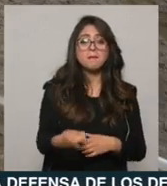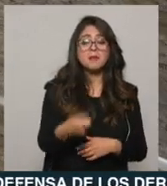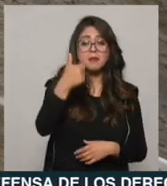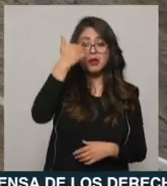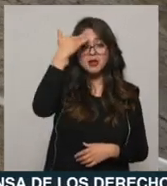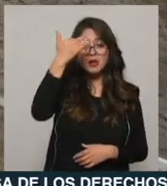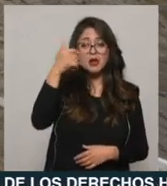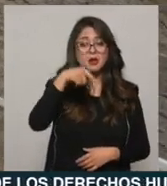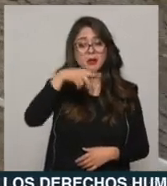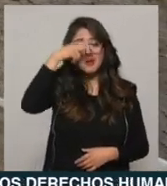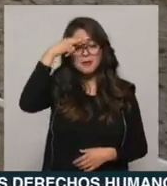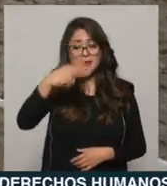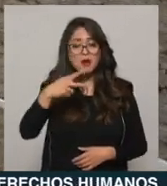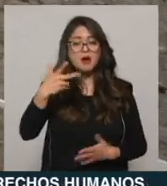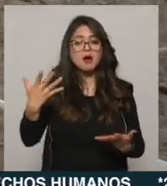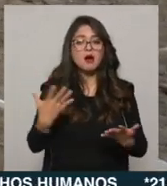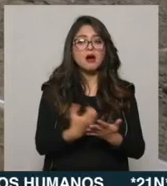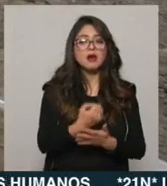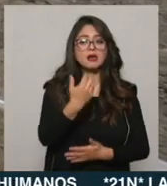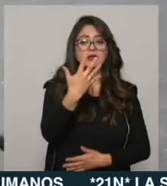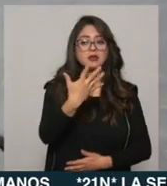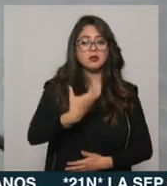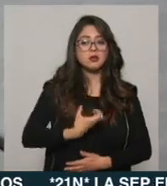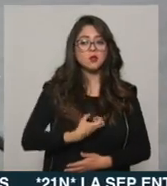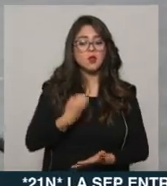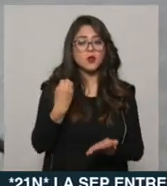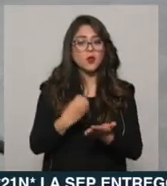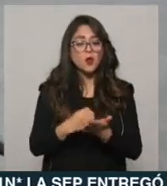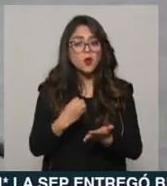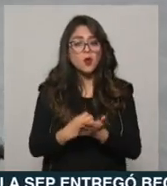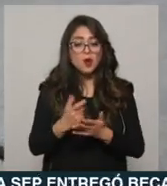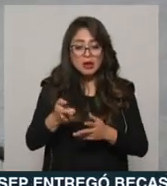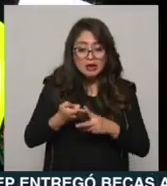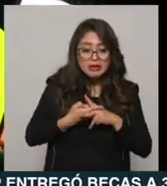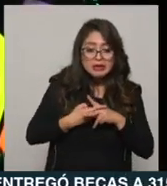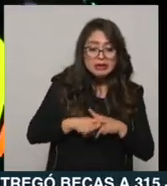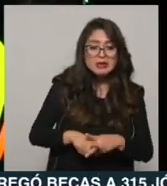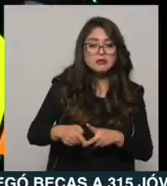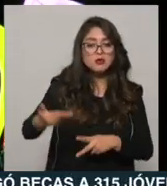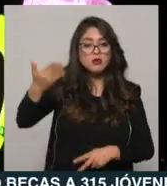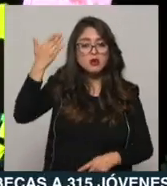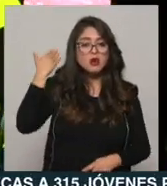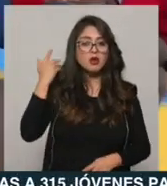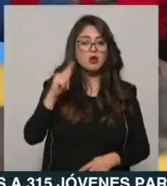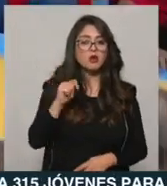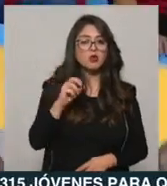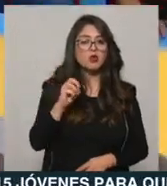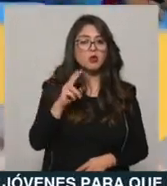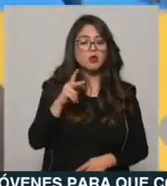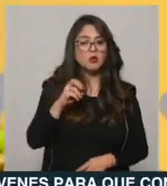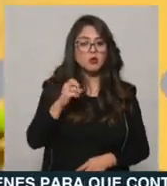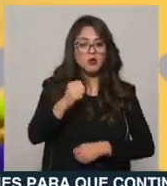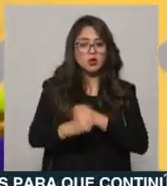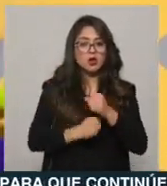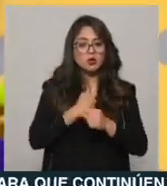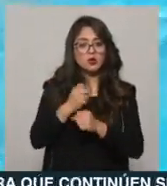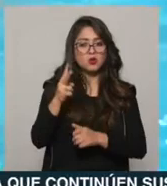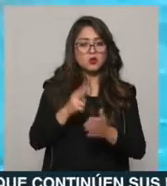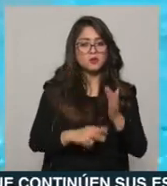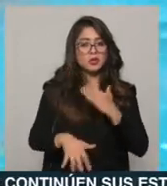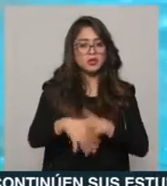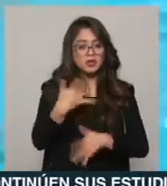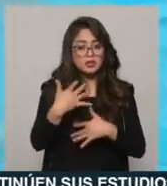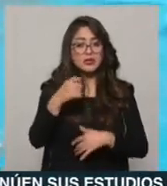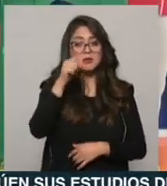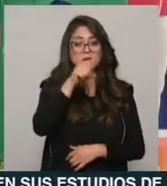los atletas mexicanos obtuvieron 5 medallas de oro, un inicio que promete dejar atrás la actuación de Toronto en 2015. En aquella competencia,